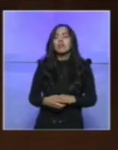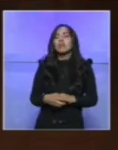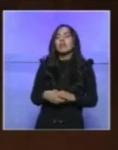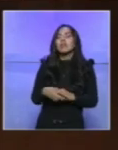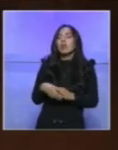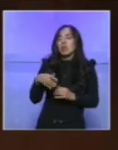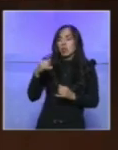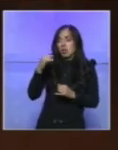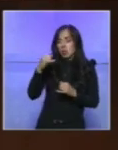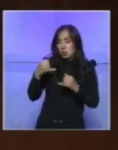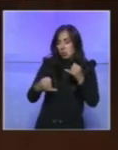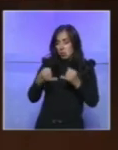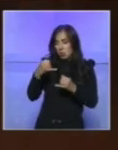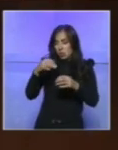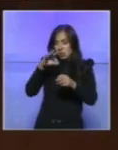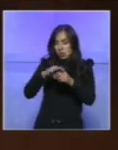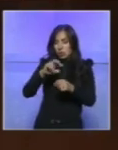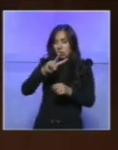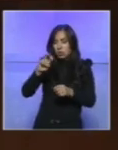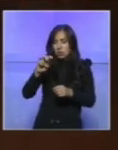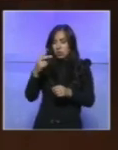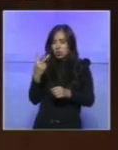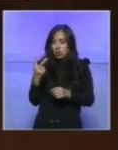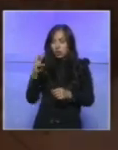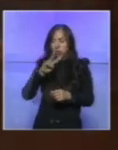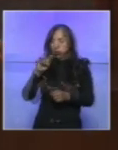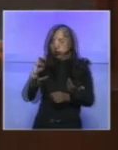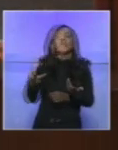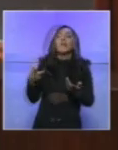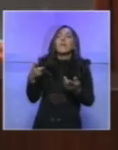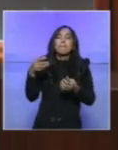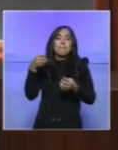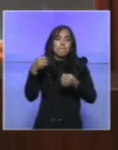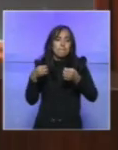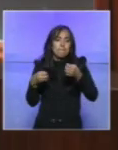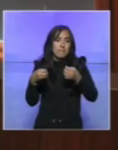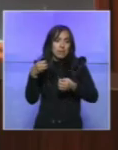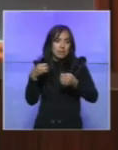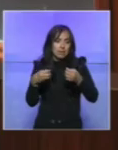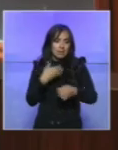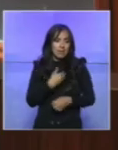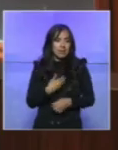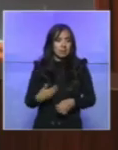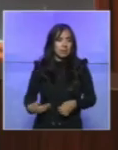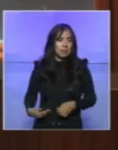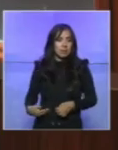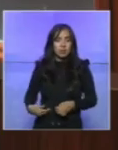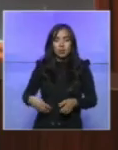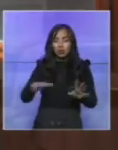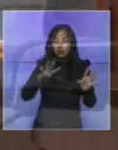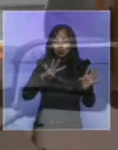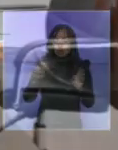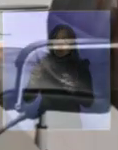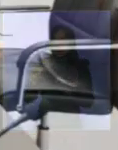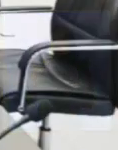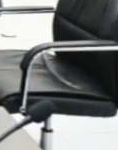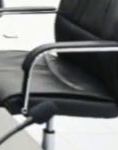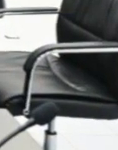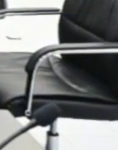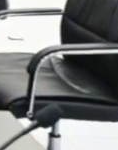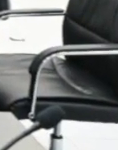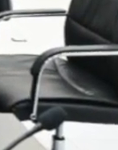Hace unos días se dio a conocer que el Tribunal Electoral del Poder Judicial de la Federación había decidido quitarle la